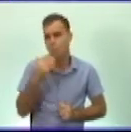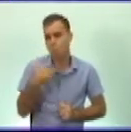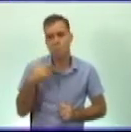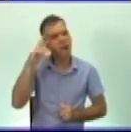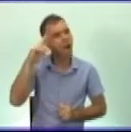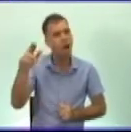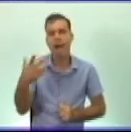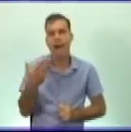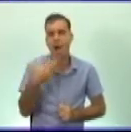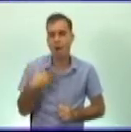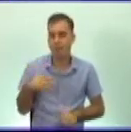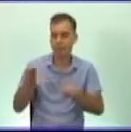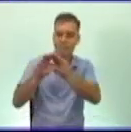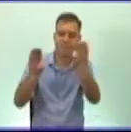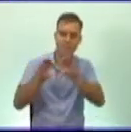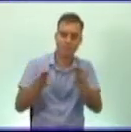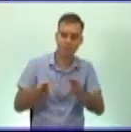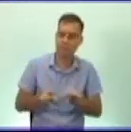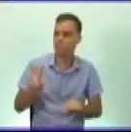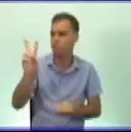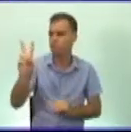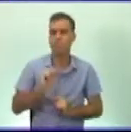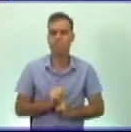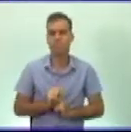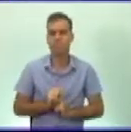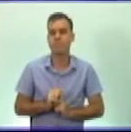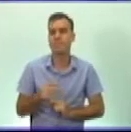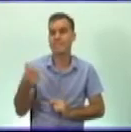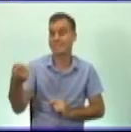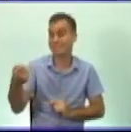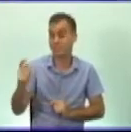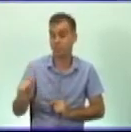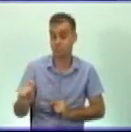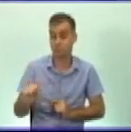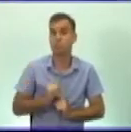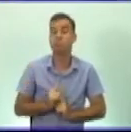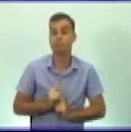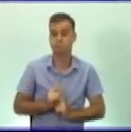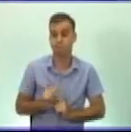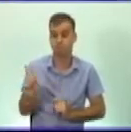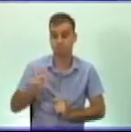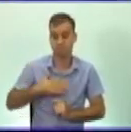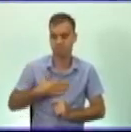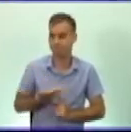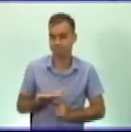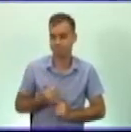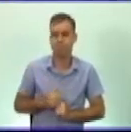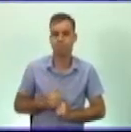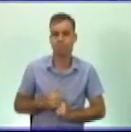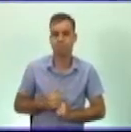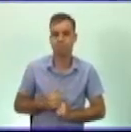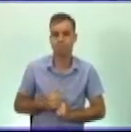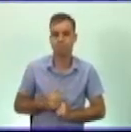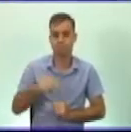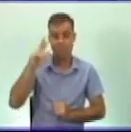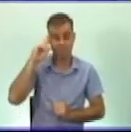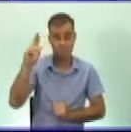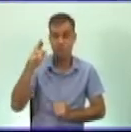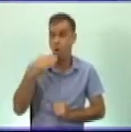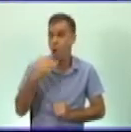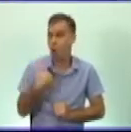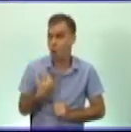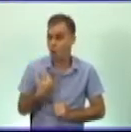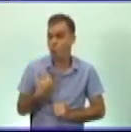recordar cómo se determina el volumen y el área total de la esfera. Observen que ahí podemos hallar el área total